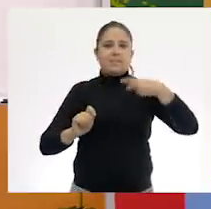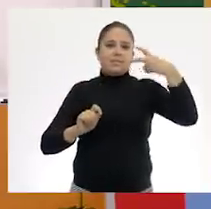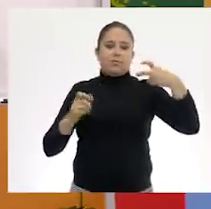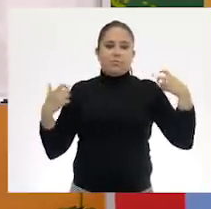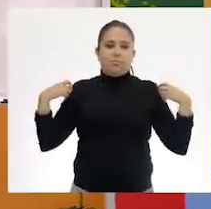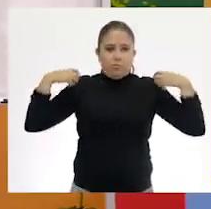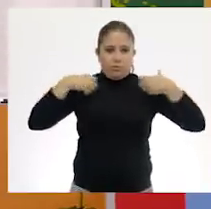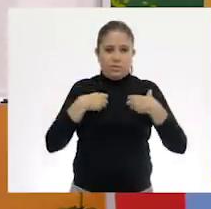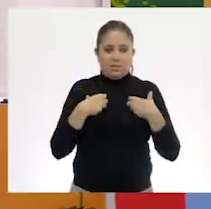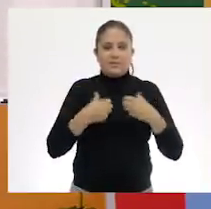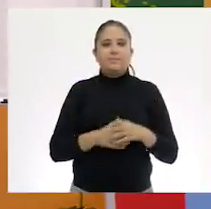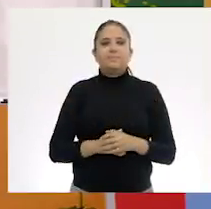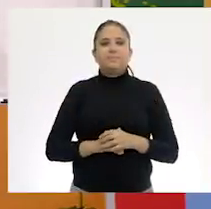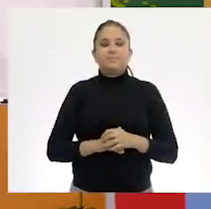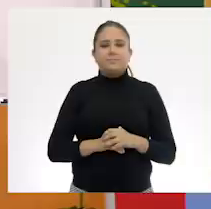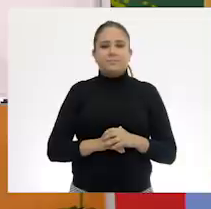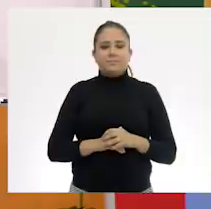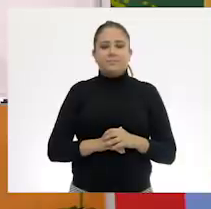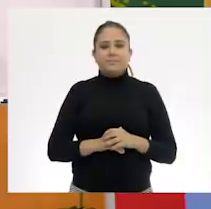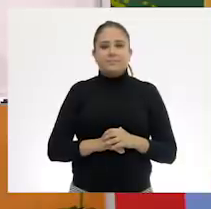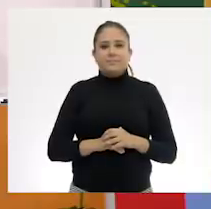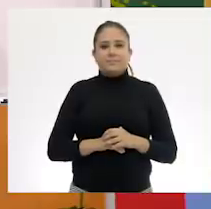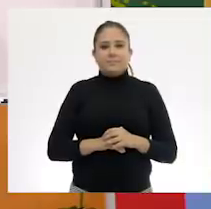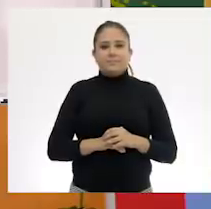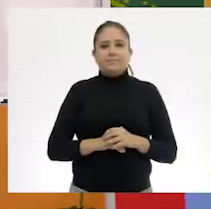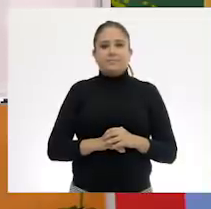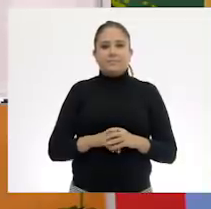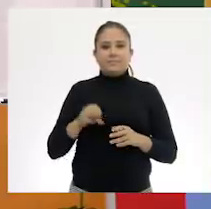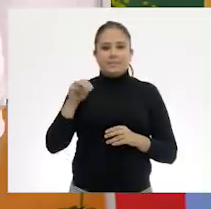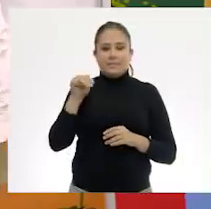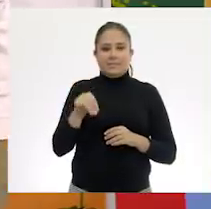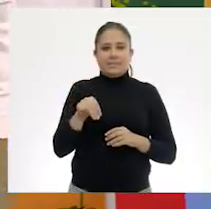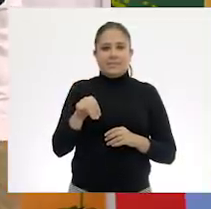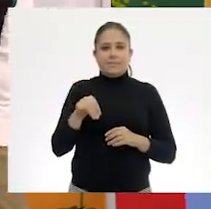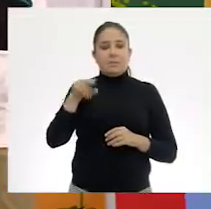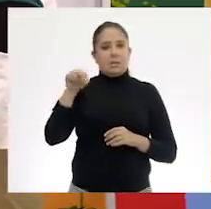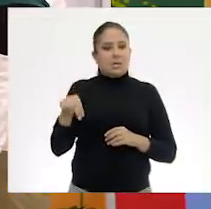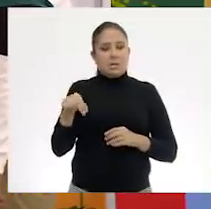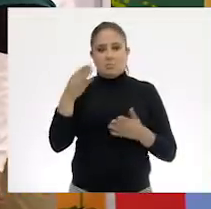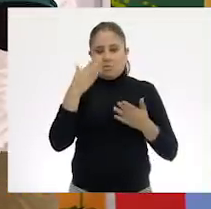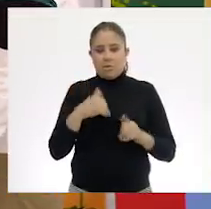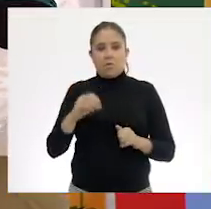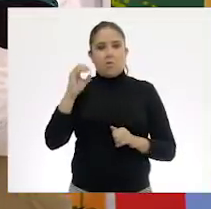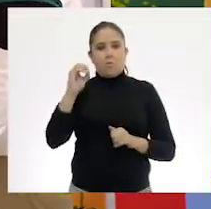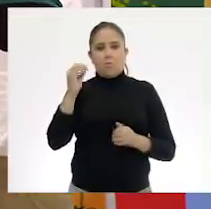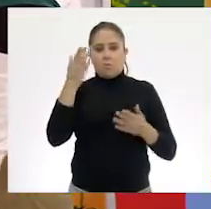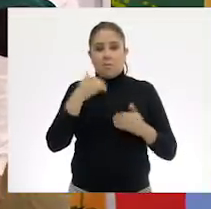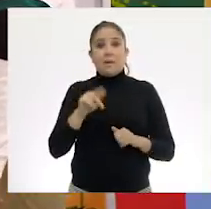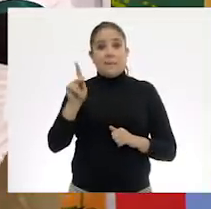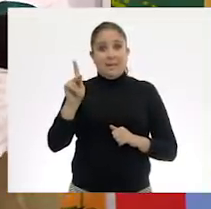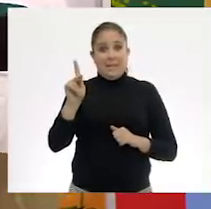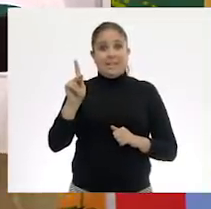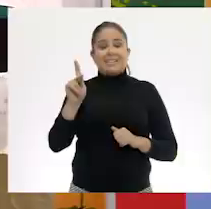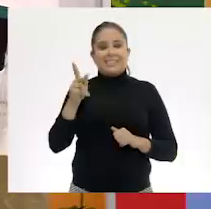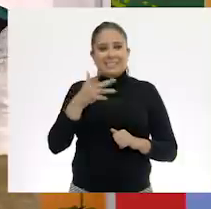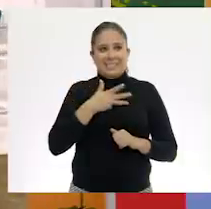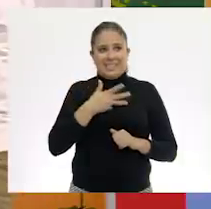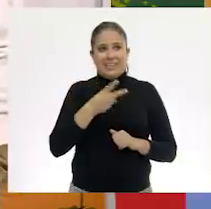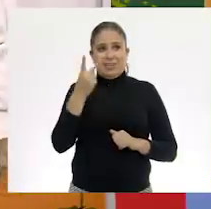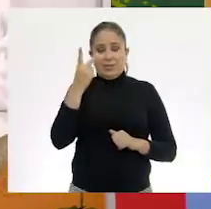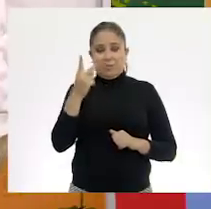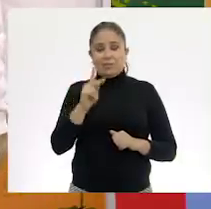Podemos incluso ponerlo de este lado, claro, y seguimos hacia abajo. N, M. N, no hay. O tampoco. P, sí, P. Tenemos